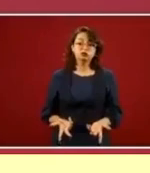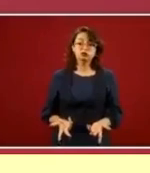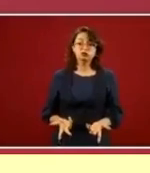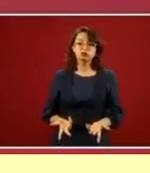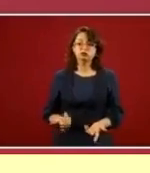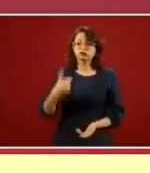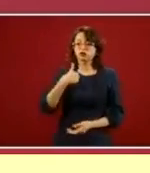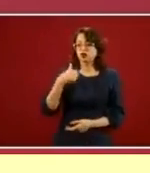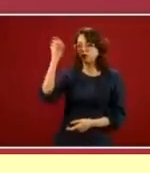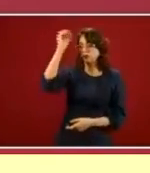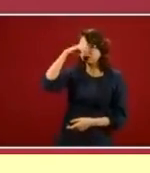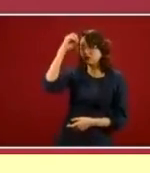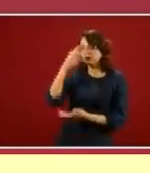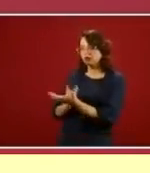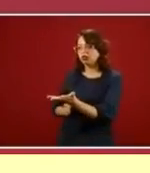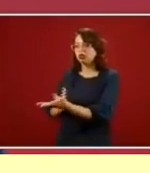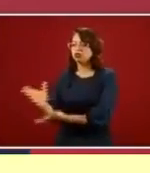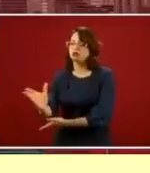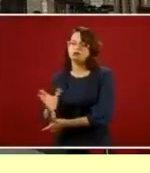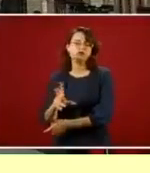correcto el que yo cuestione eso, ¿no?